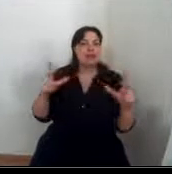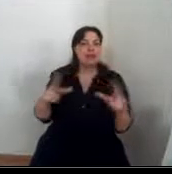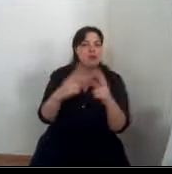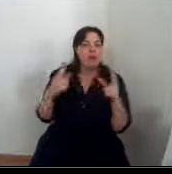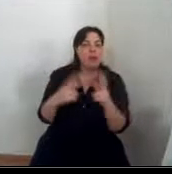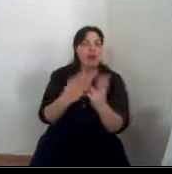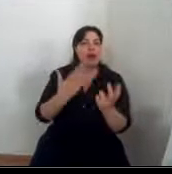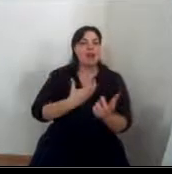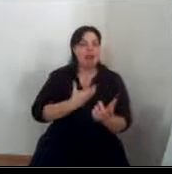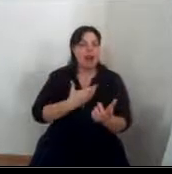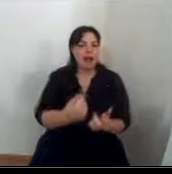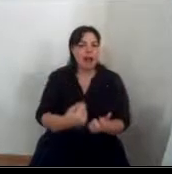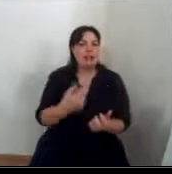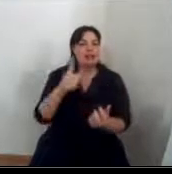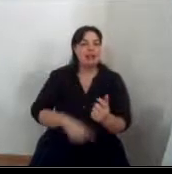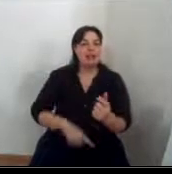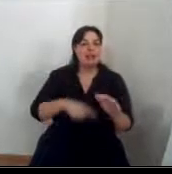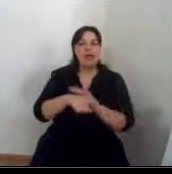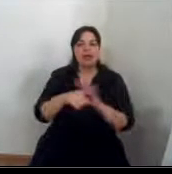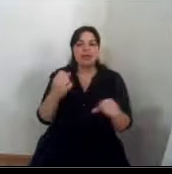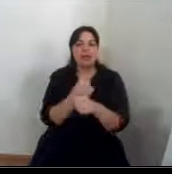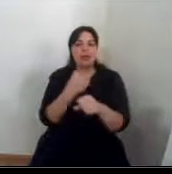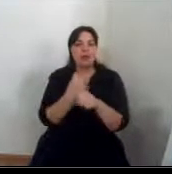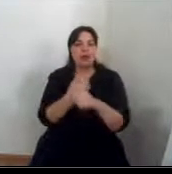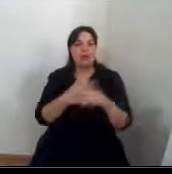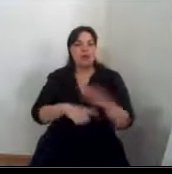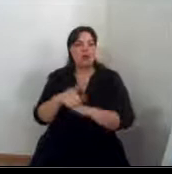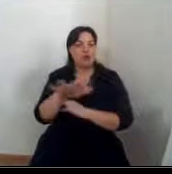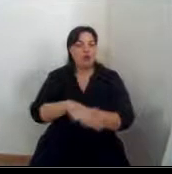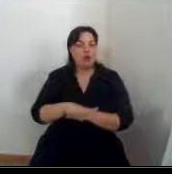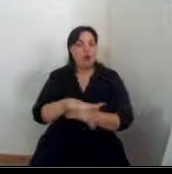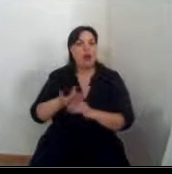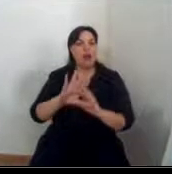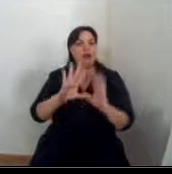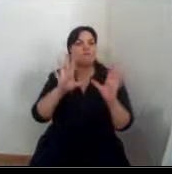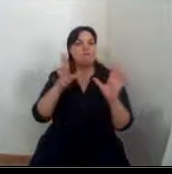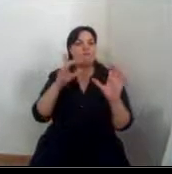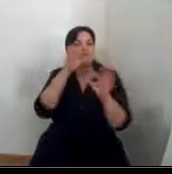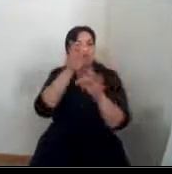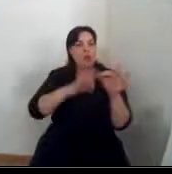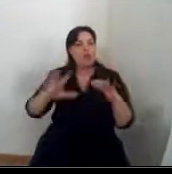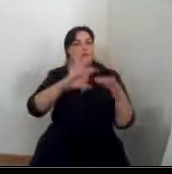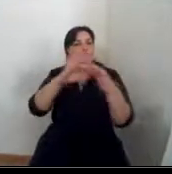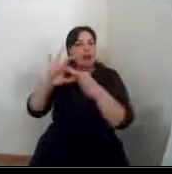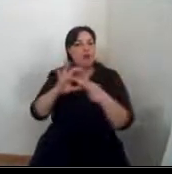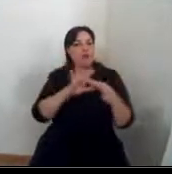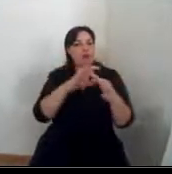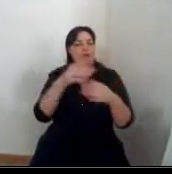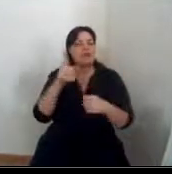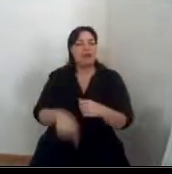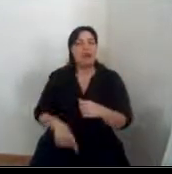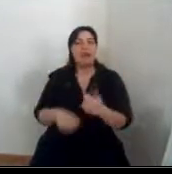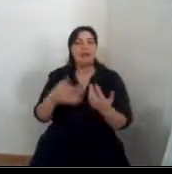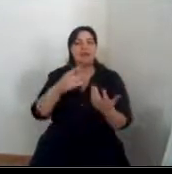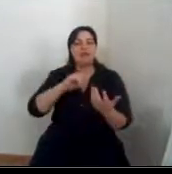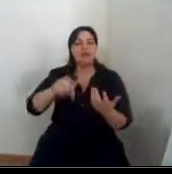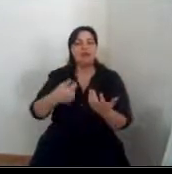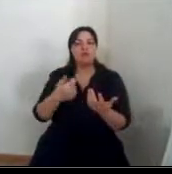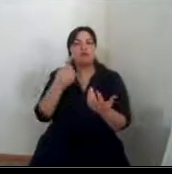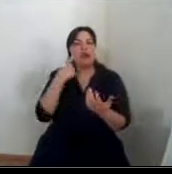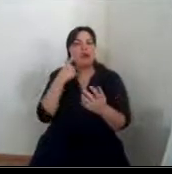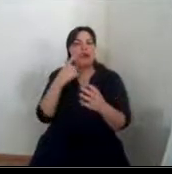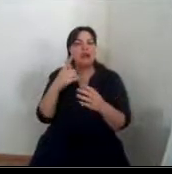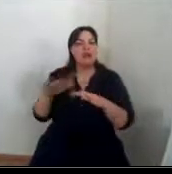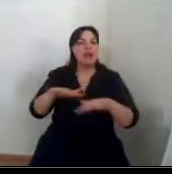los alcaldes, con los agentes de empleo y desarrollo local, con las mancomunidades. Hicimos muchas reuniones previas para decidir qué actuaciones